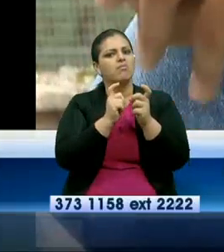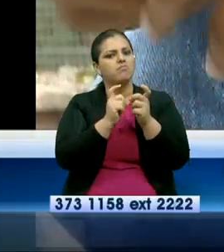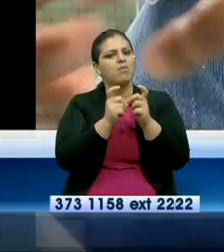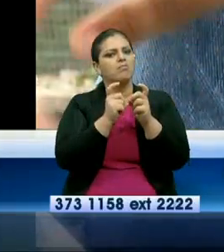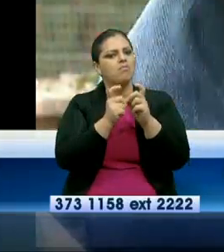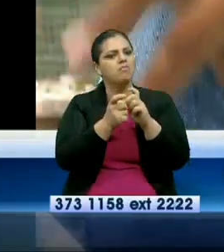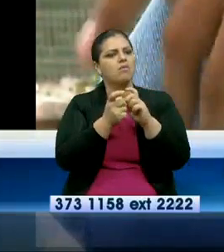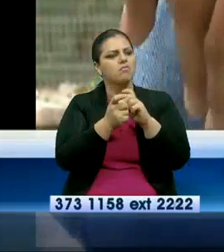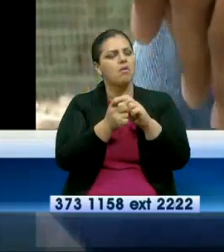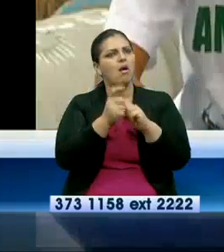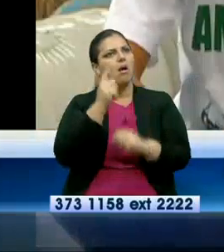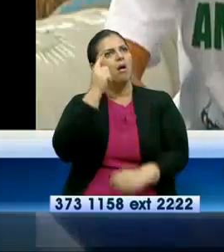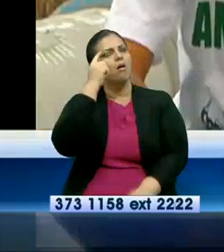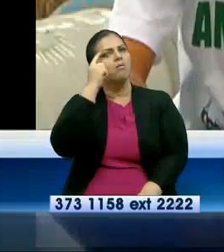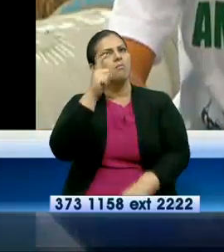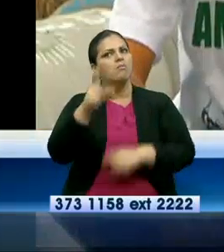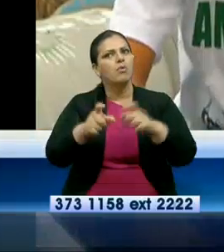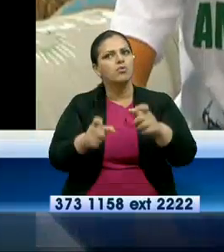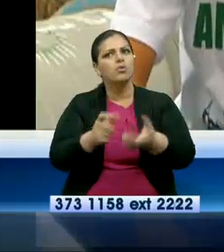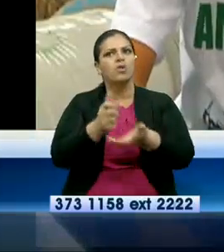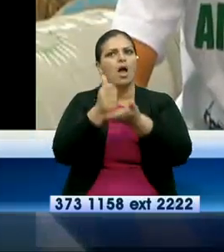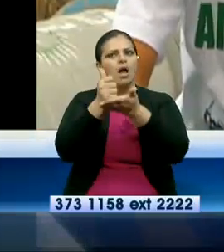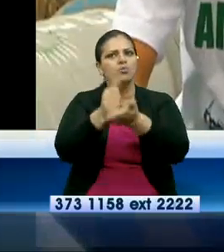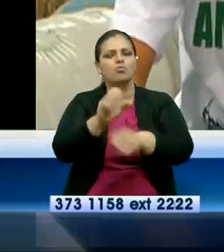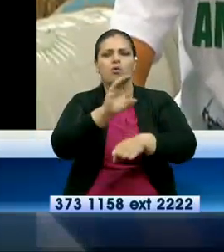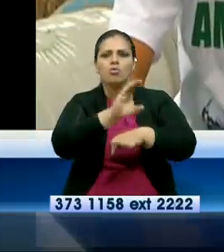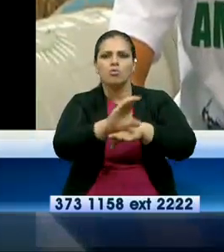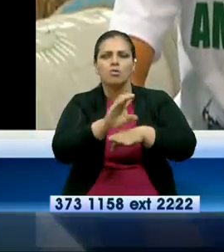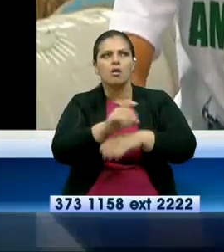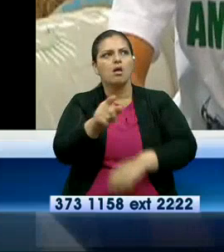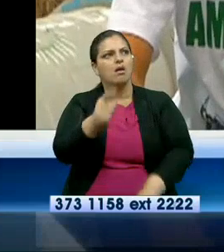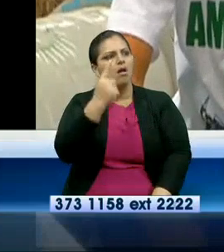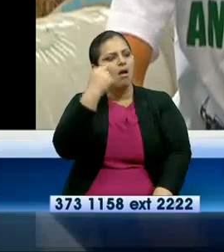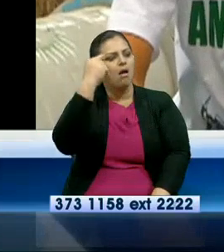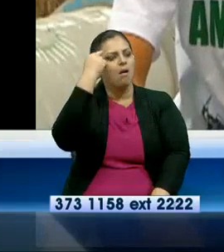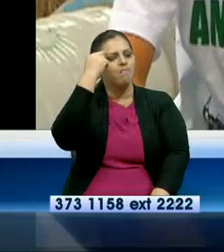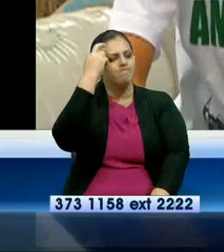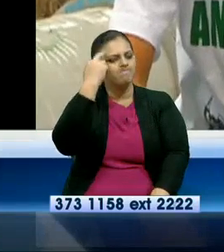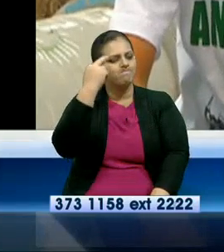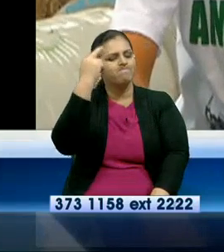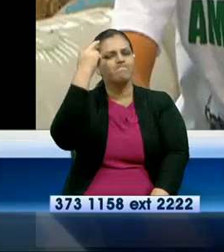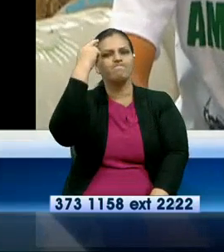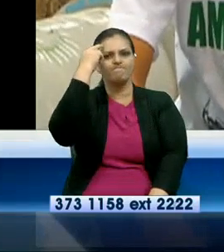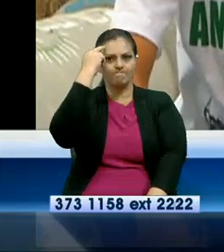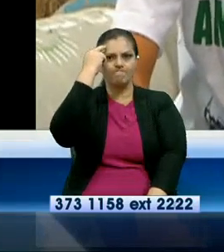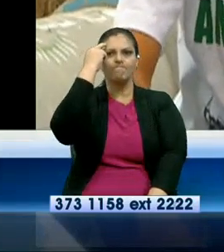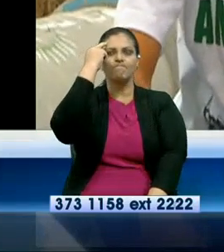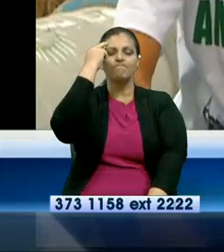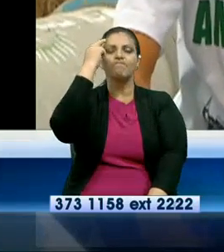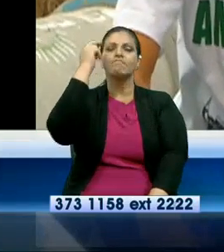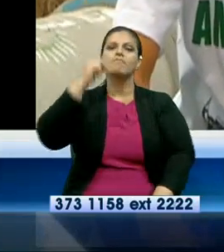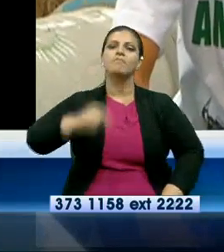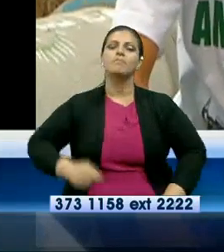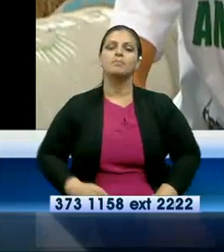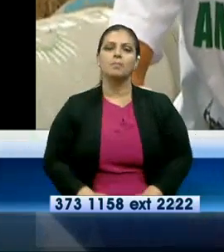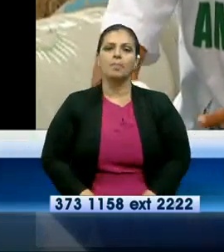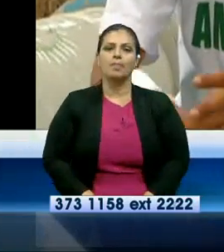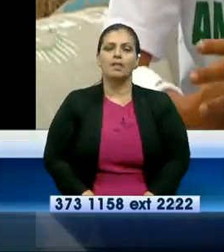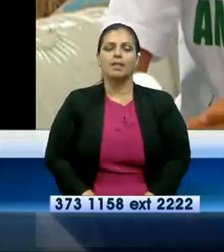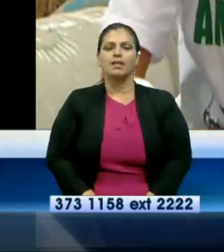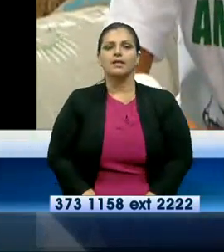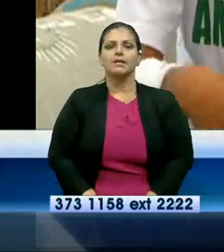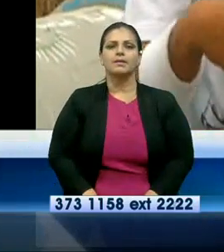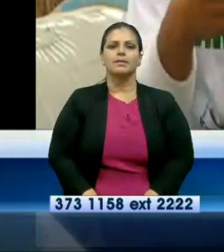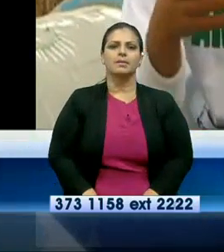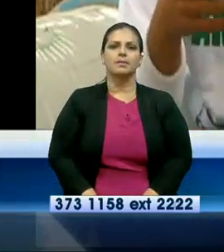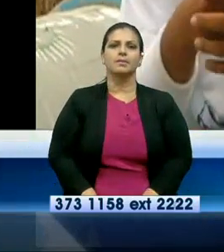social, a la conciencia de la gente, llegar más a que la gente conciencie y a la vez